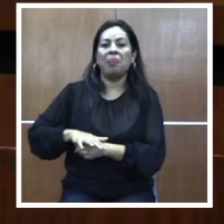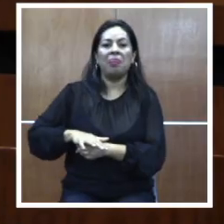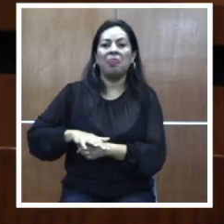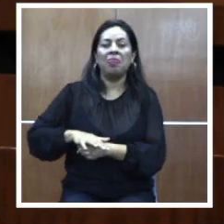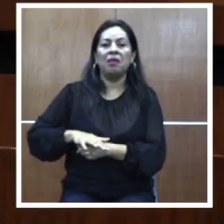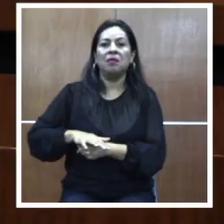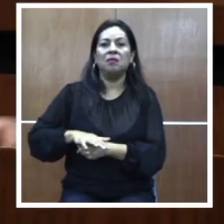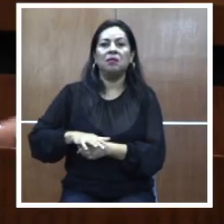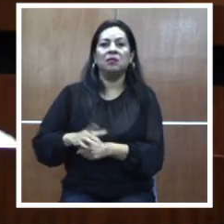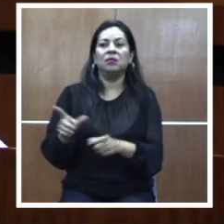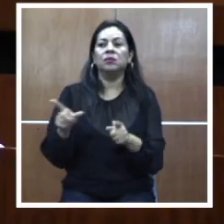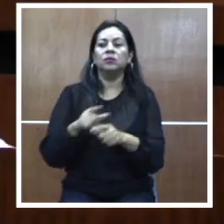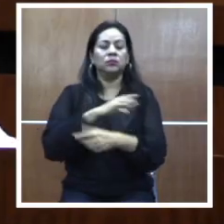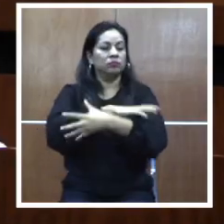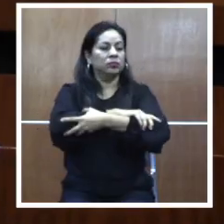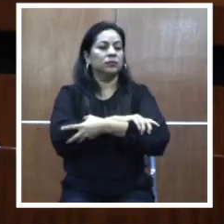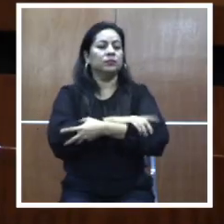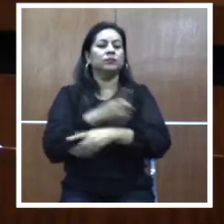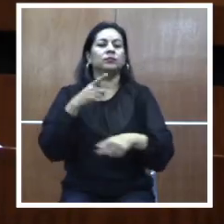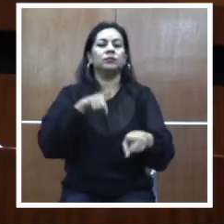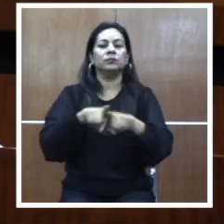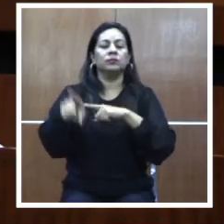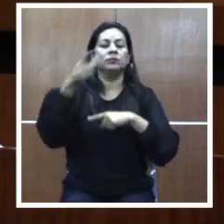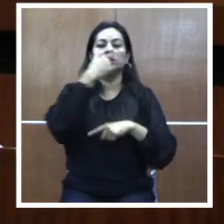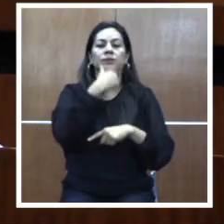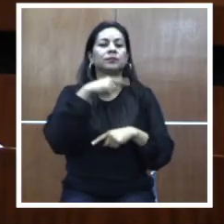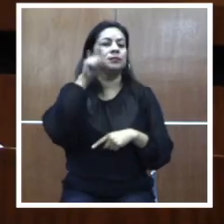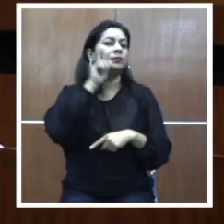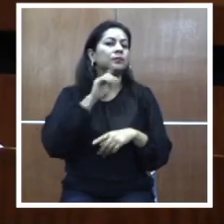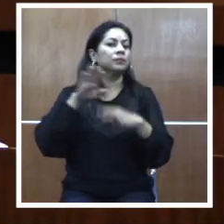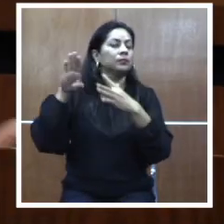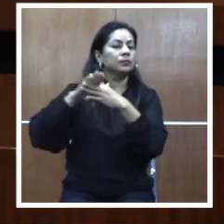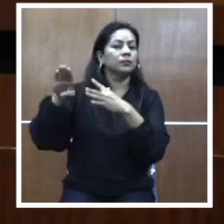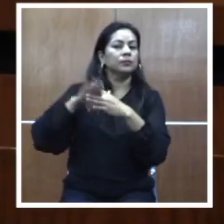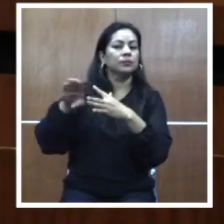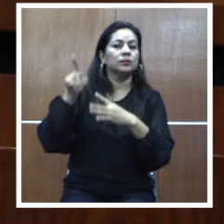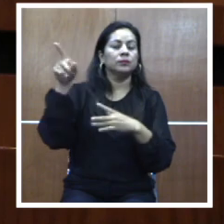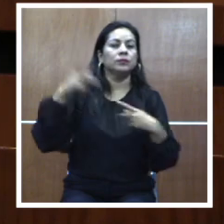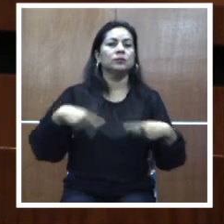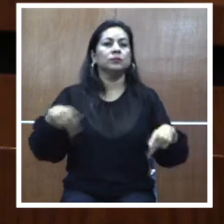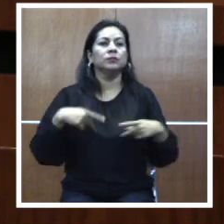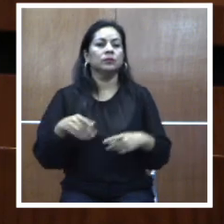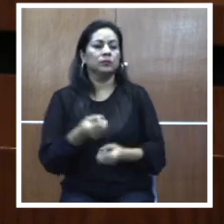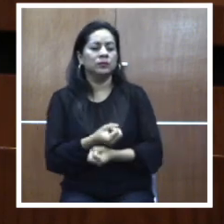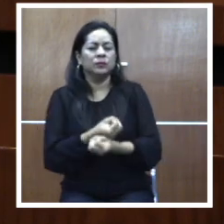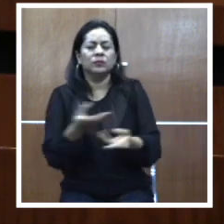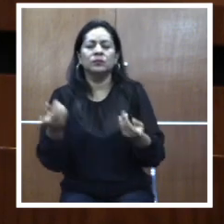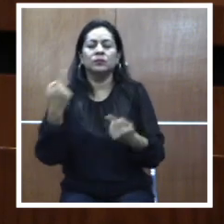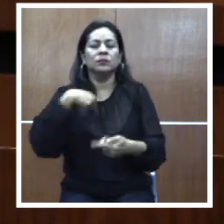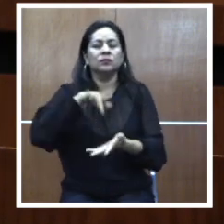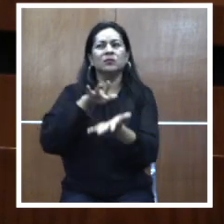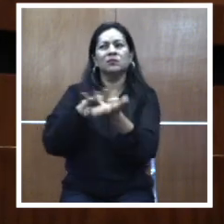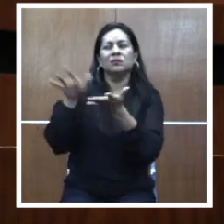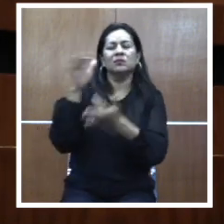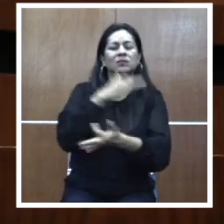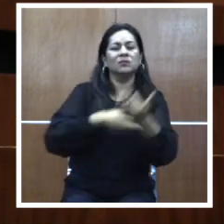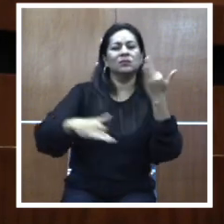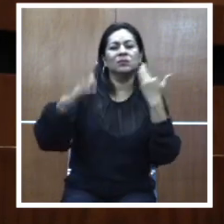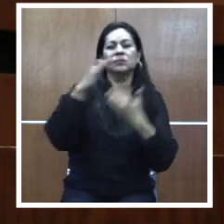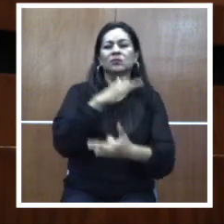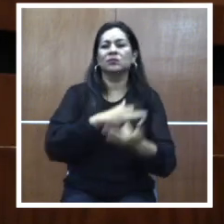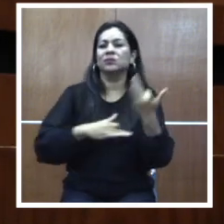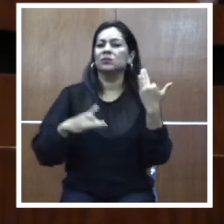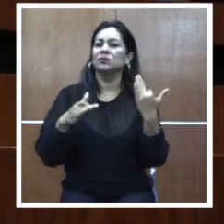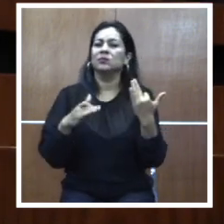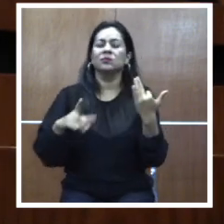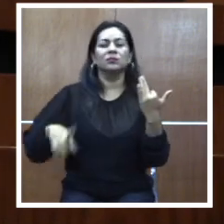Nos solidarizamos con nuestras hermanas y hermanos migrantes y manifestamos todo nuestro apoyo a